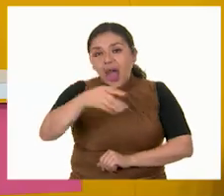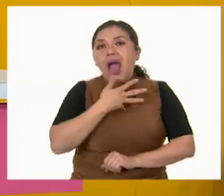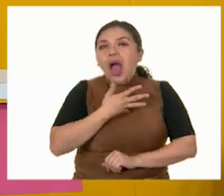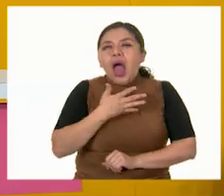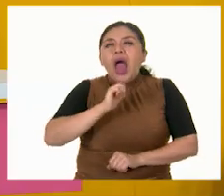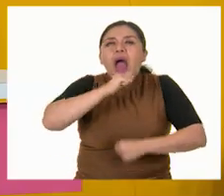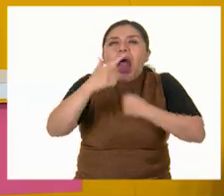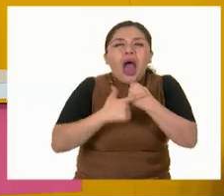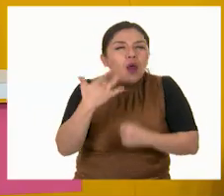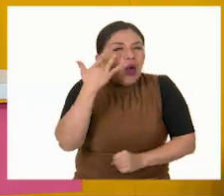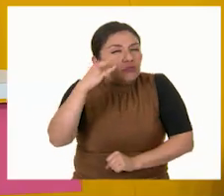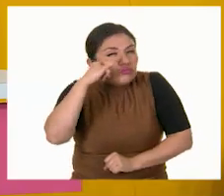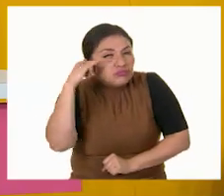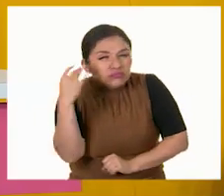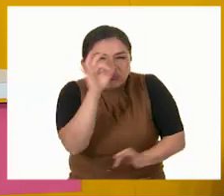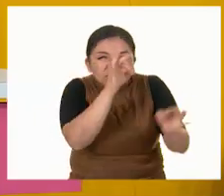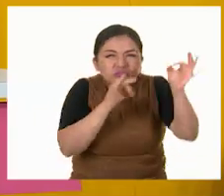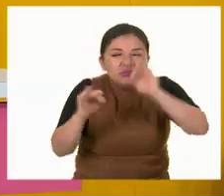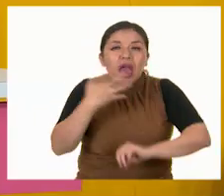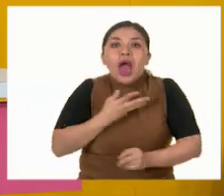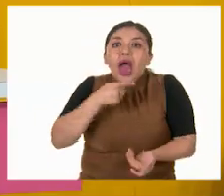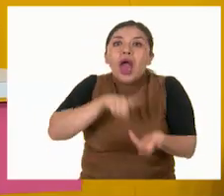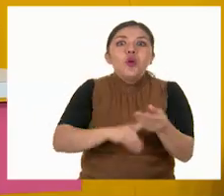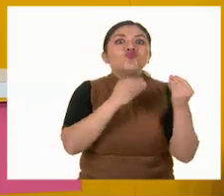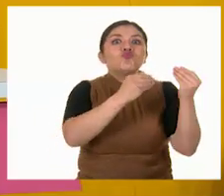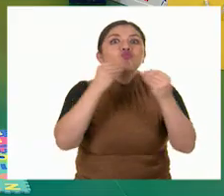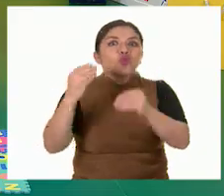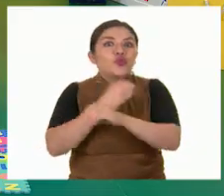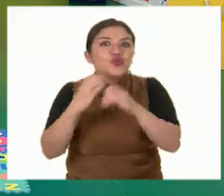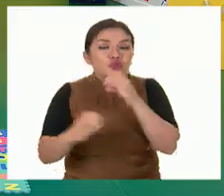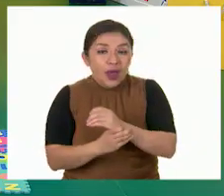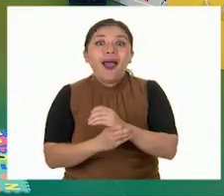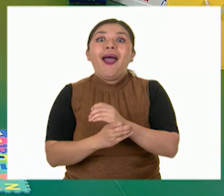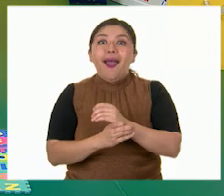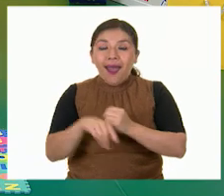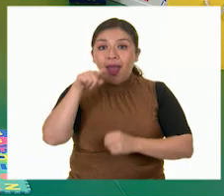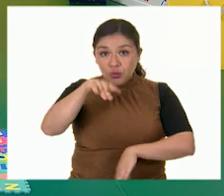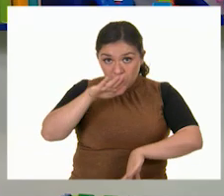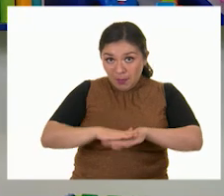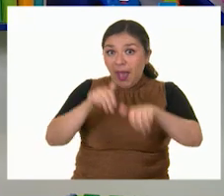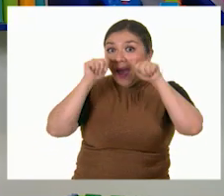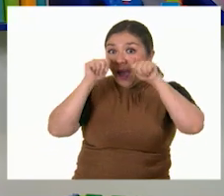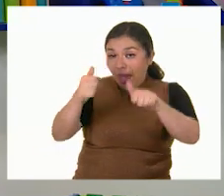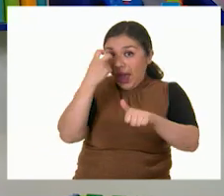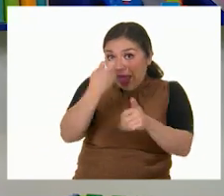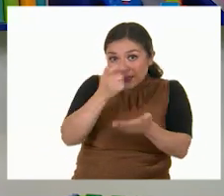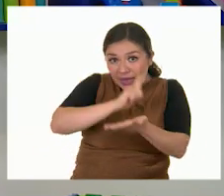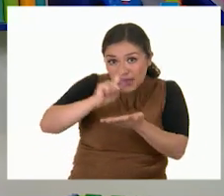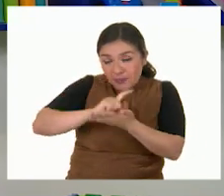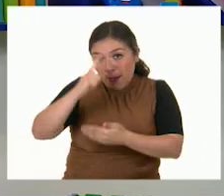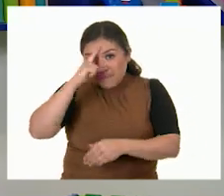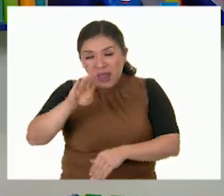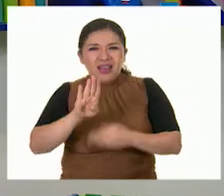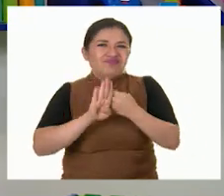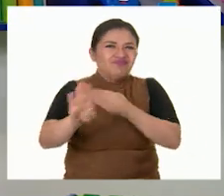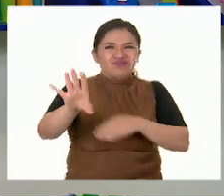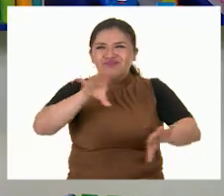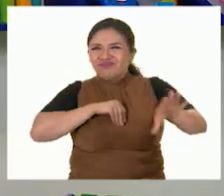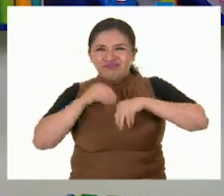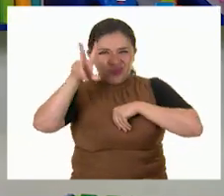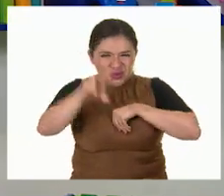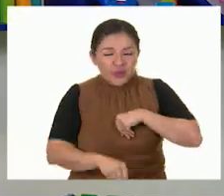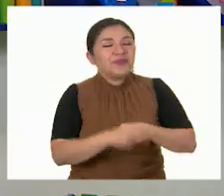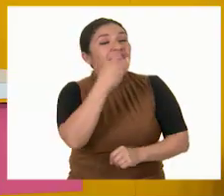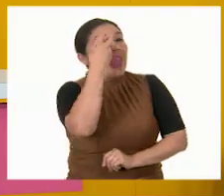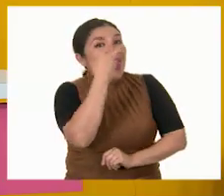de microbios y pues podemos encontrar muchas. Para poner más atención a su limpieza y evitar contagios.